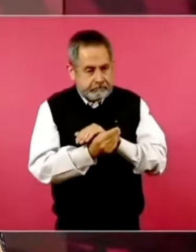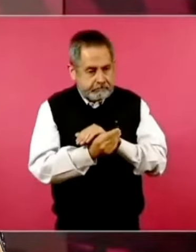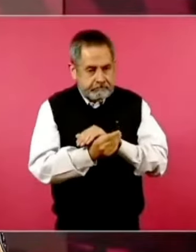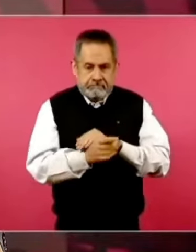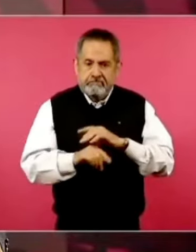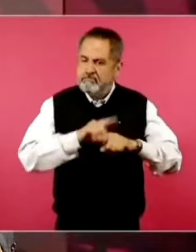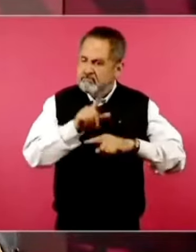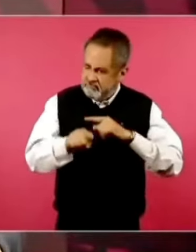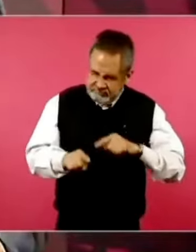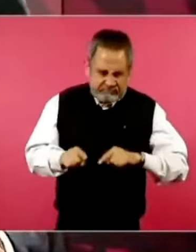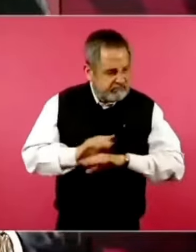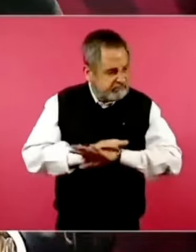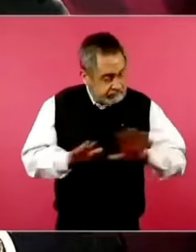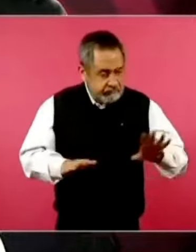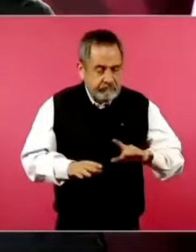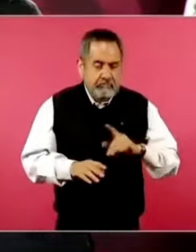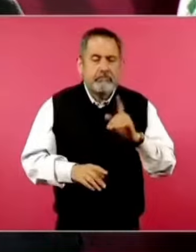y